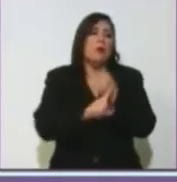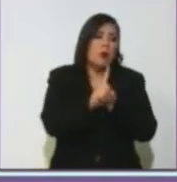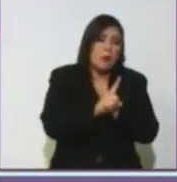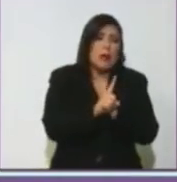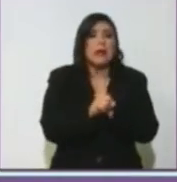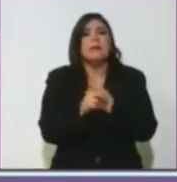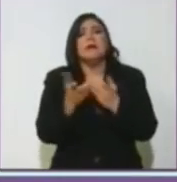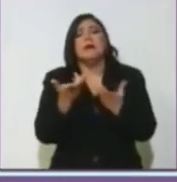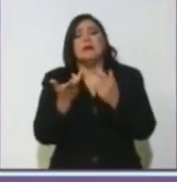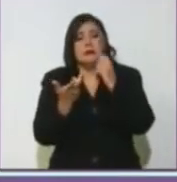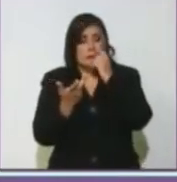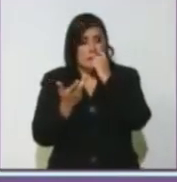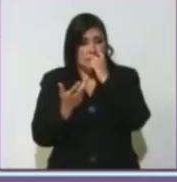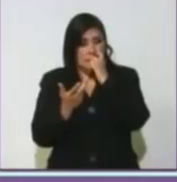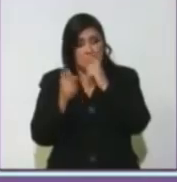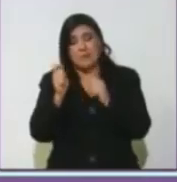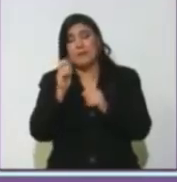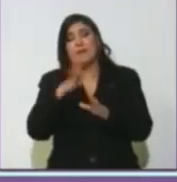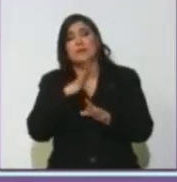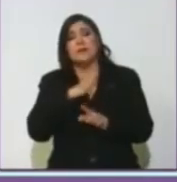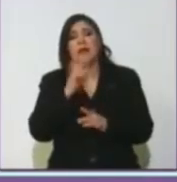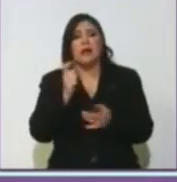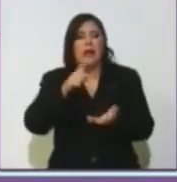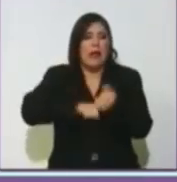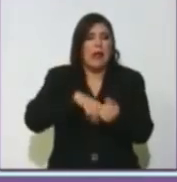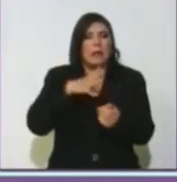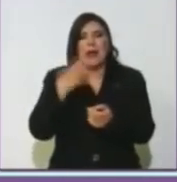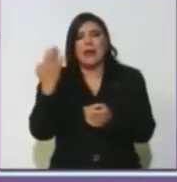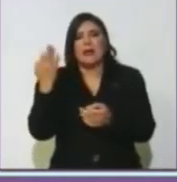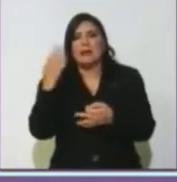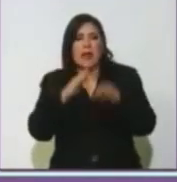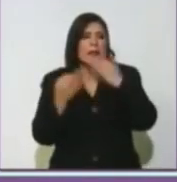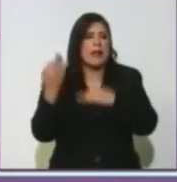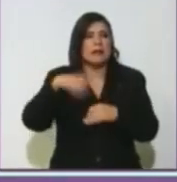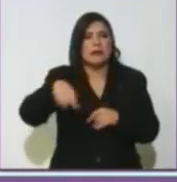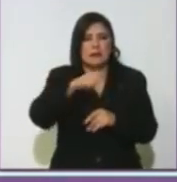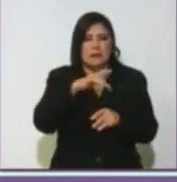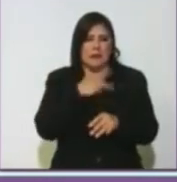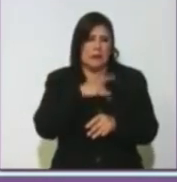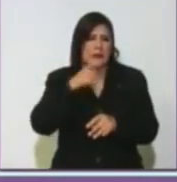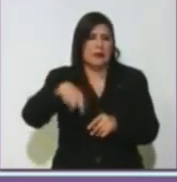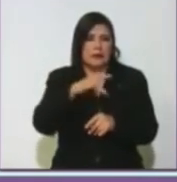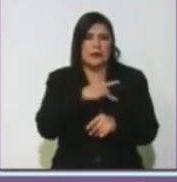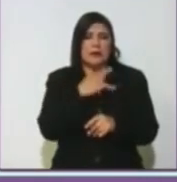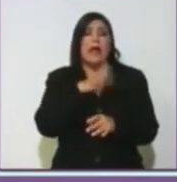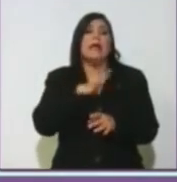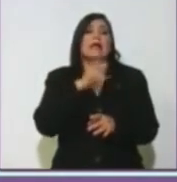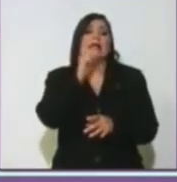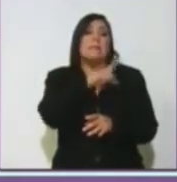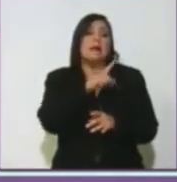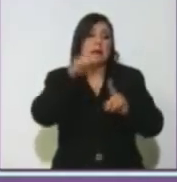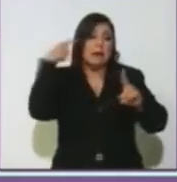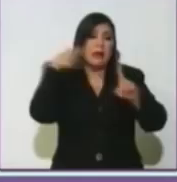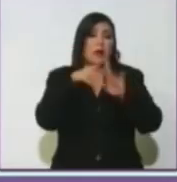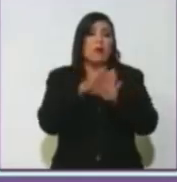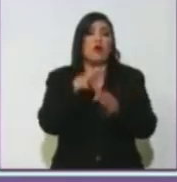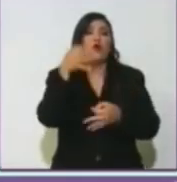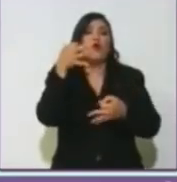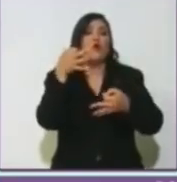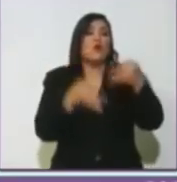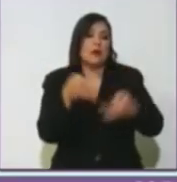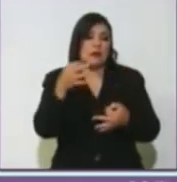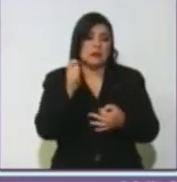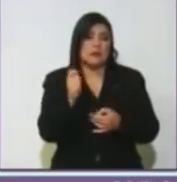y contradicciones que hay dentro de las propias comunidades y es justamente con el juez electo civil